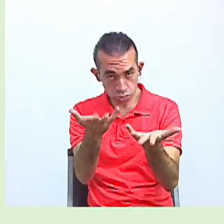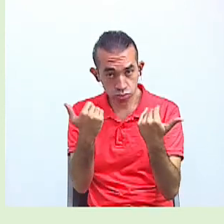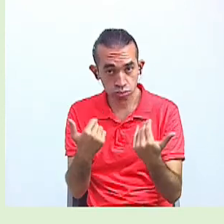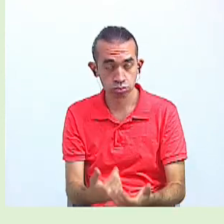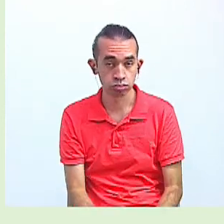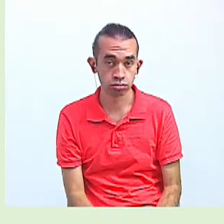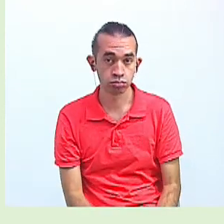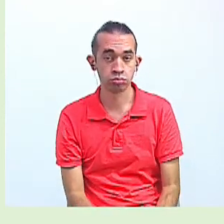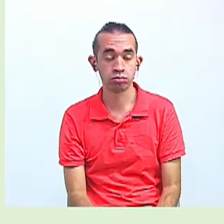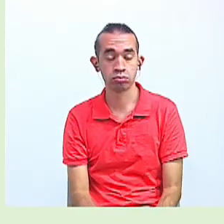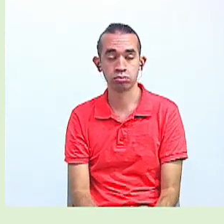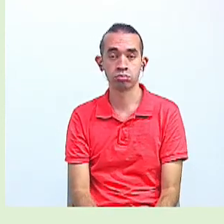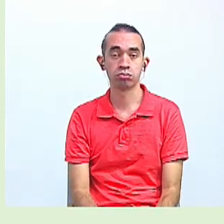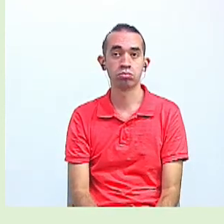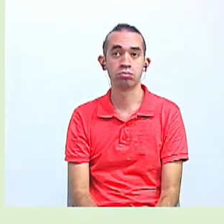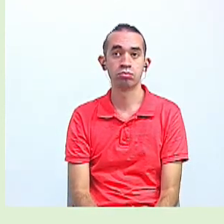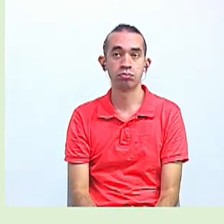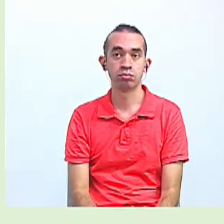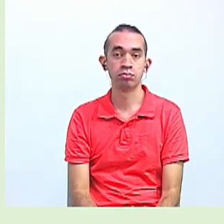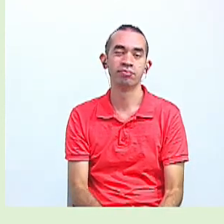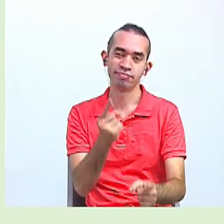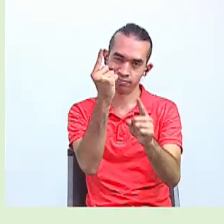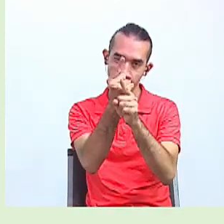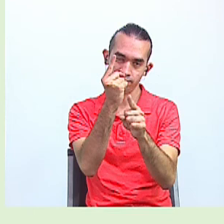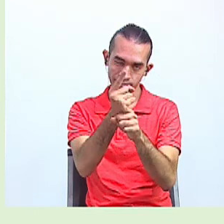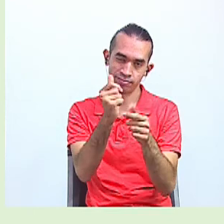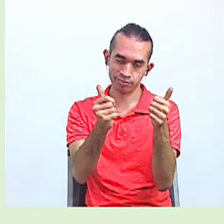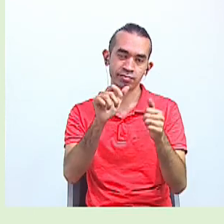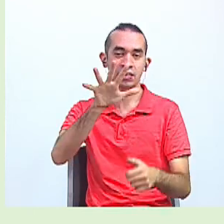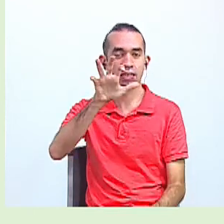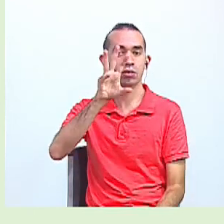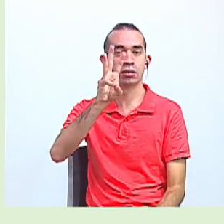dio ese vector resultante. Excelente,